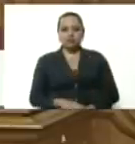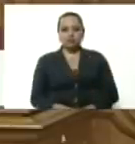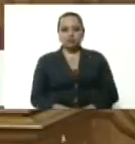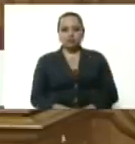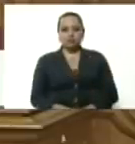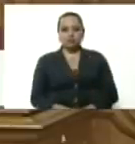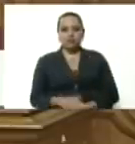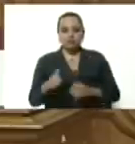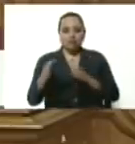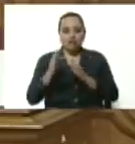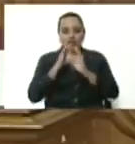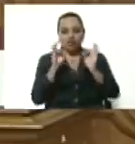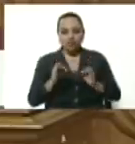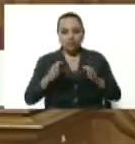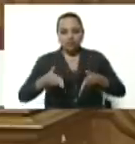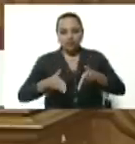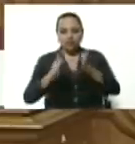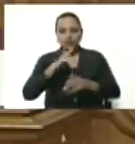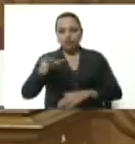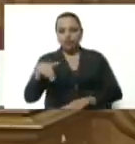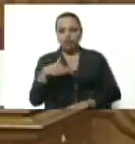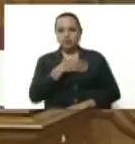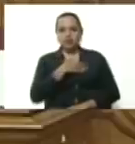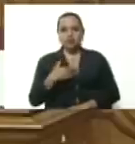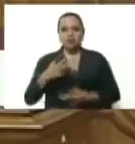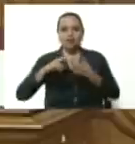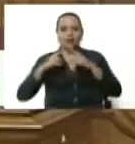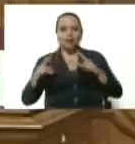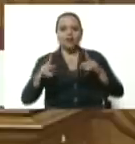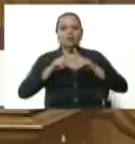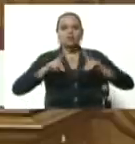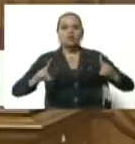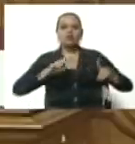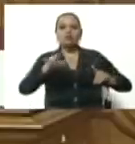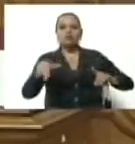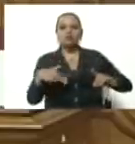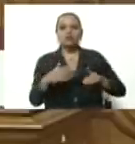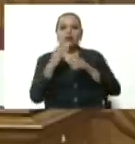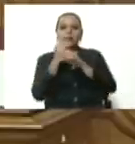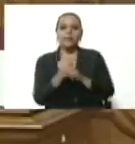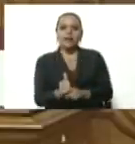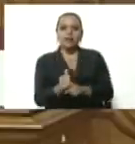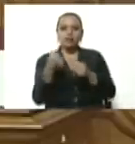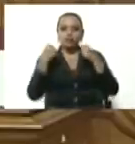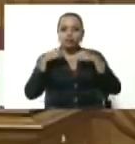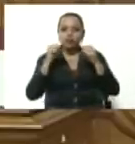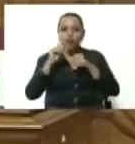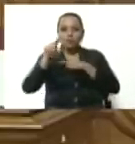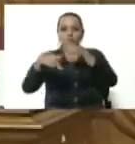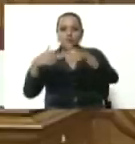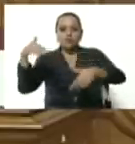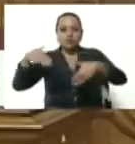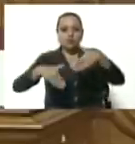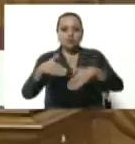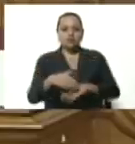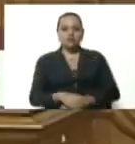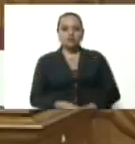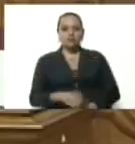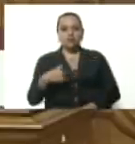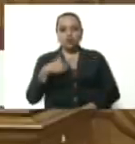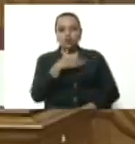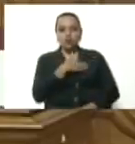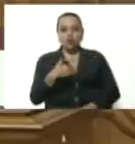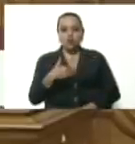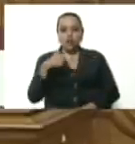escogiendo ellos. Nosotros queremos la vía de la paz, la vía de la democracia. Por eso nos estamos preparando para estas elecciones. Y yo quiero someter a